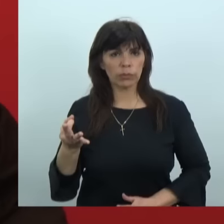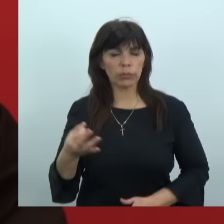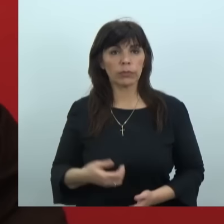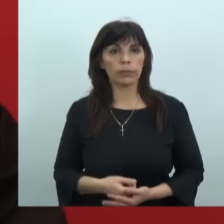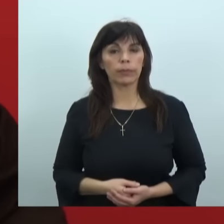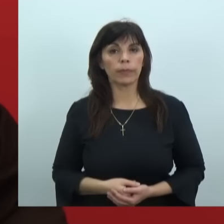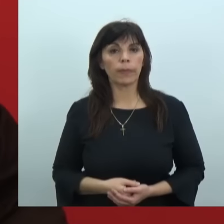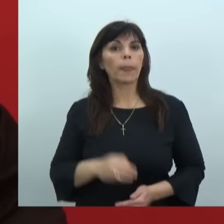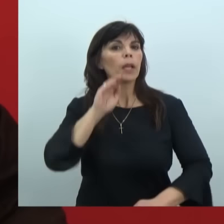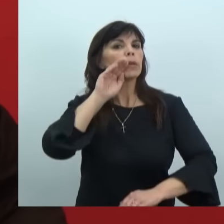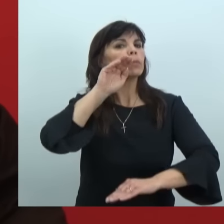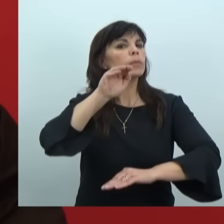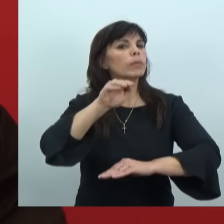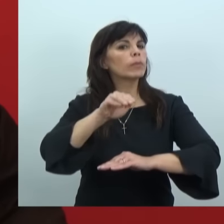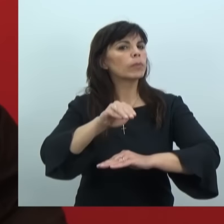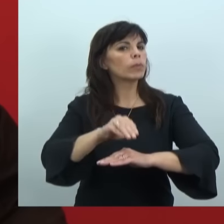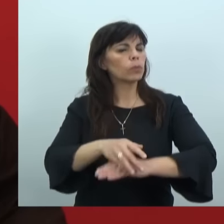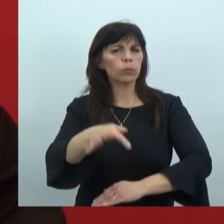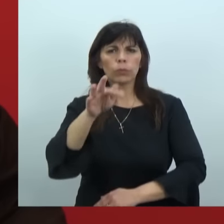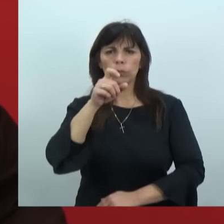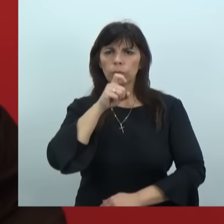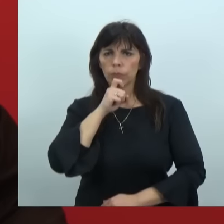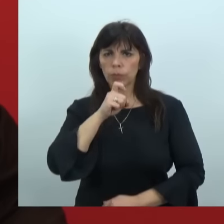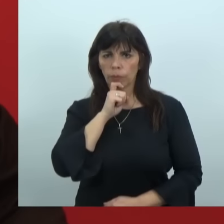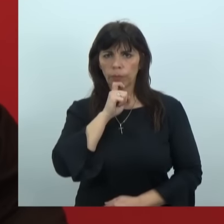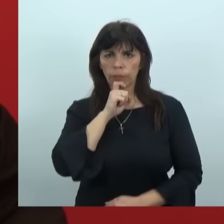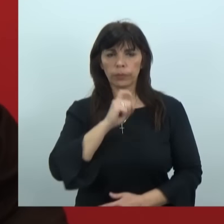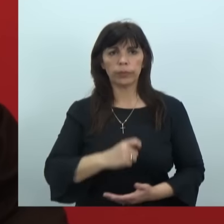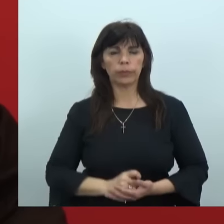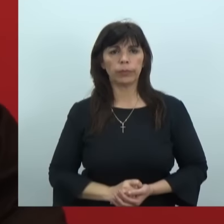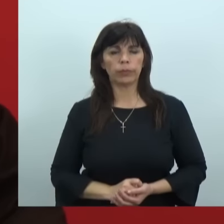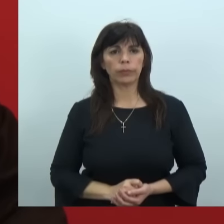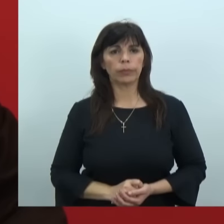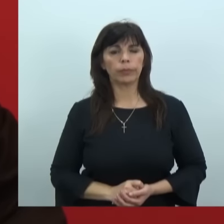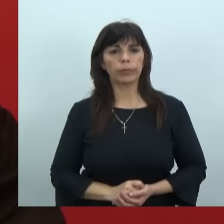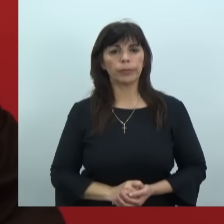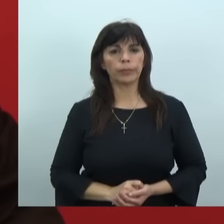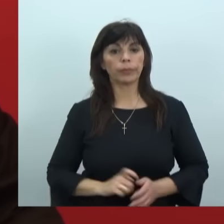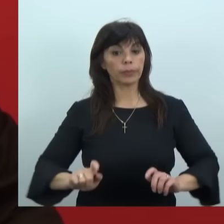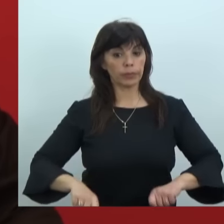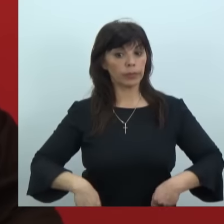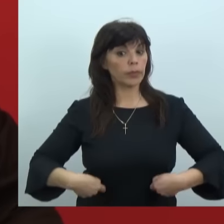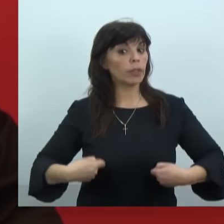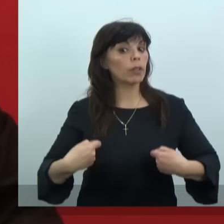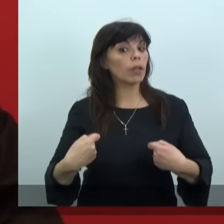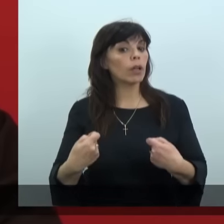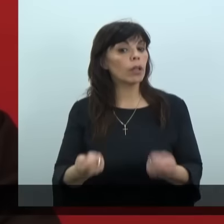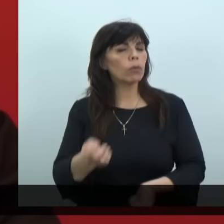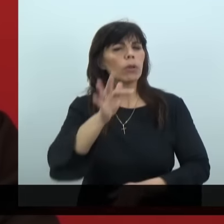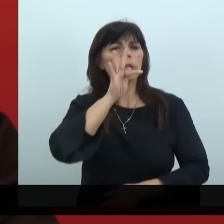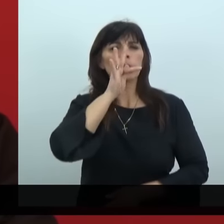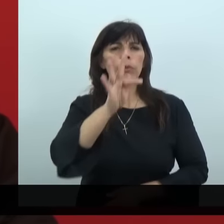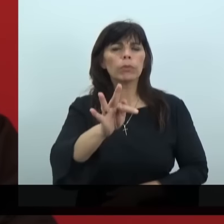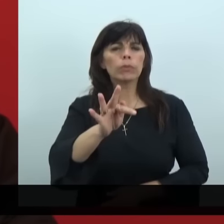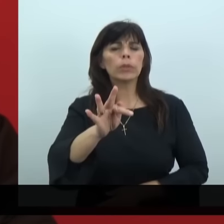¿Cómo se cumplen las promesas de Dios? ¿Cuál es la naturaleza de las